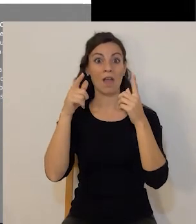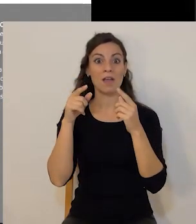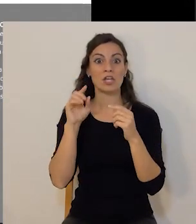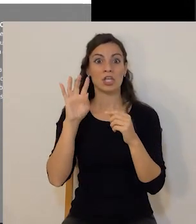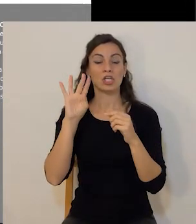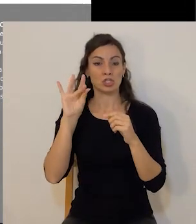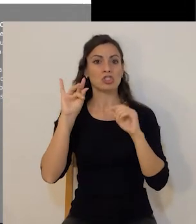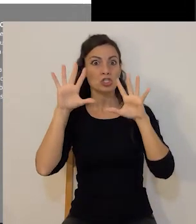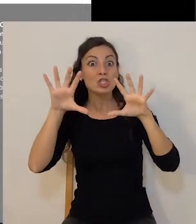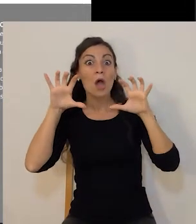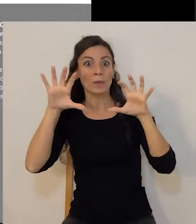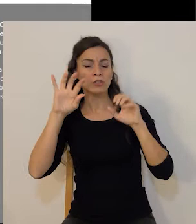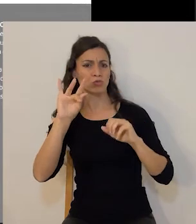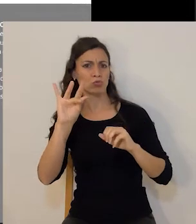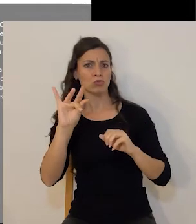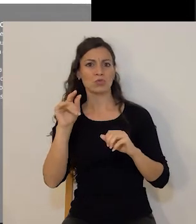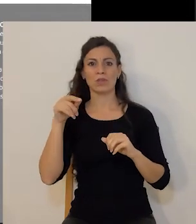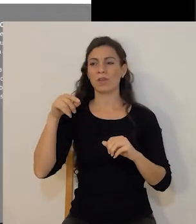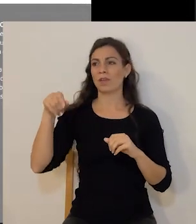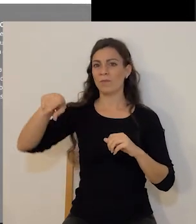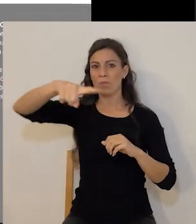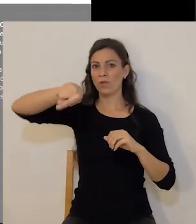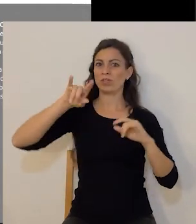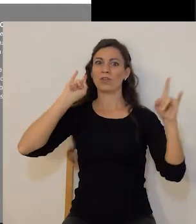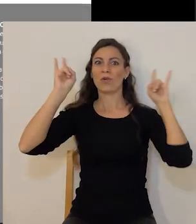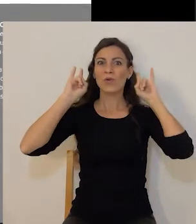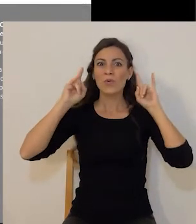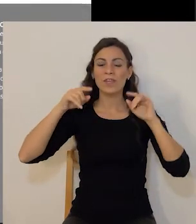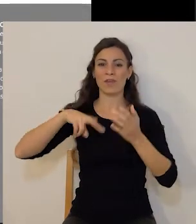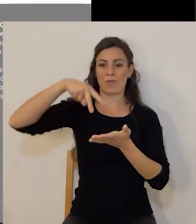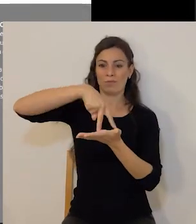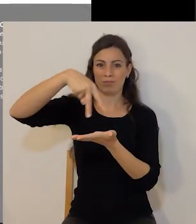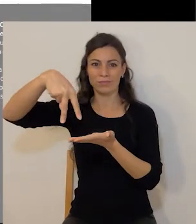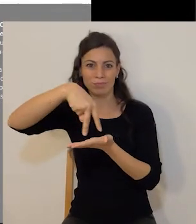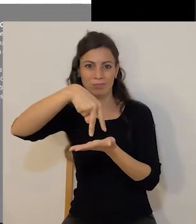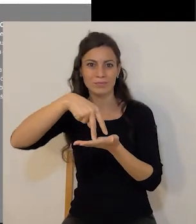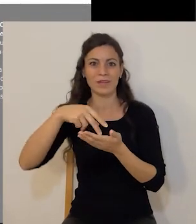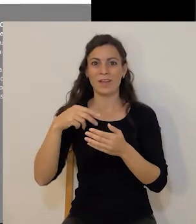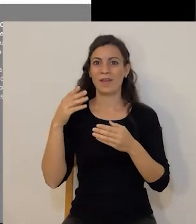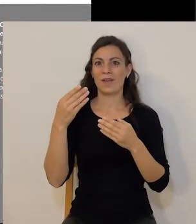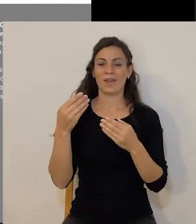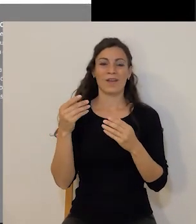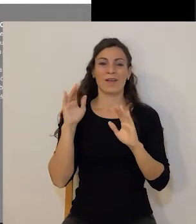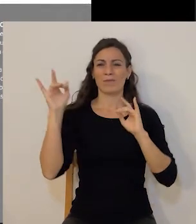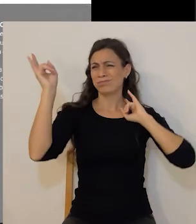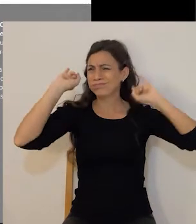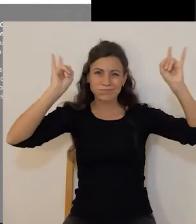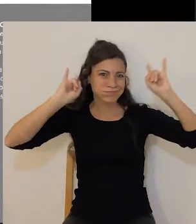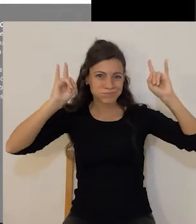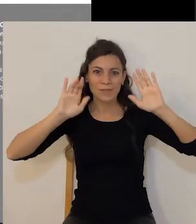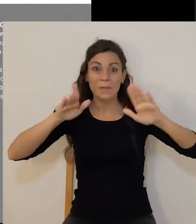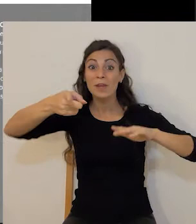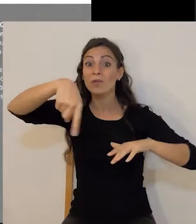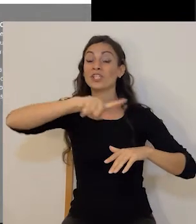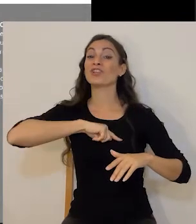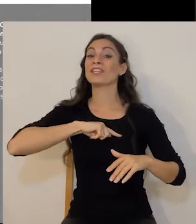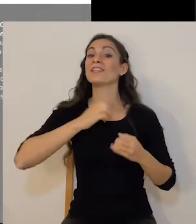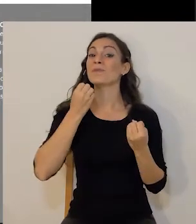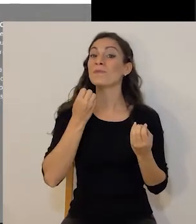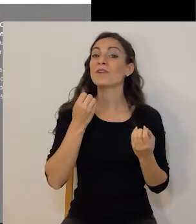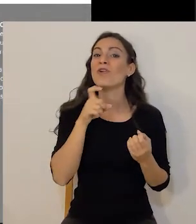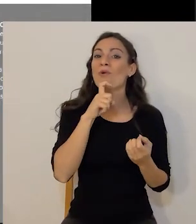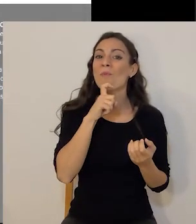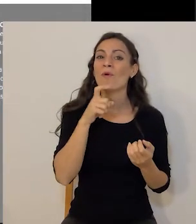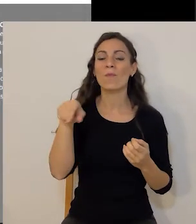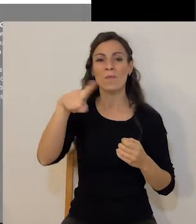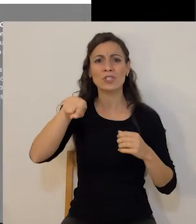que sí, habéis hecho ruido, os habéis levantado, habéis hecho muchísimo fallón, pero ¿cómo os sentís? ¿Habéis aprendido?